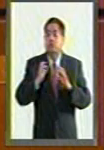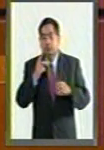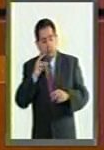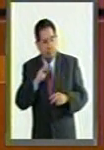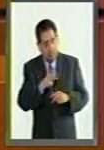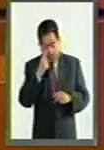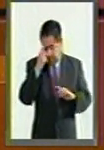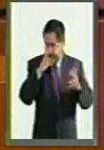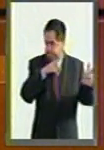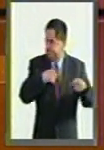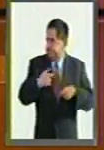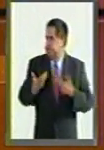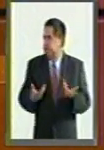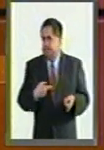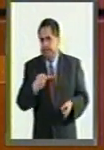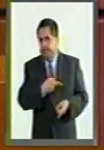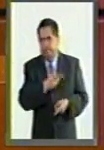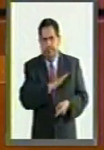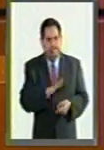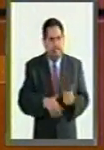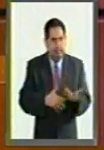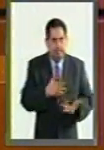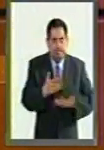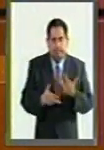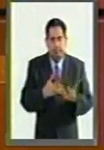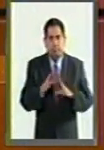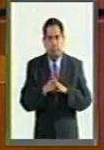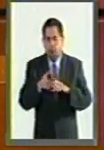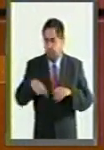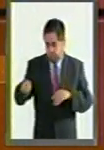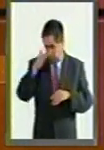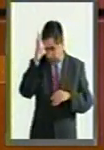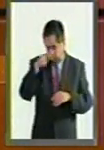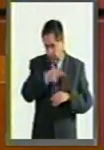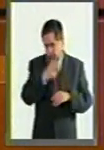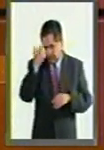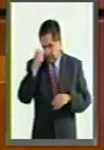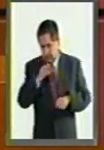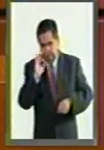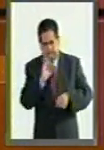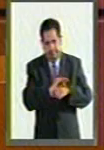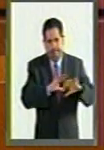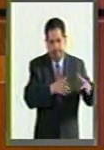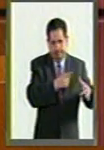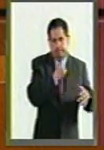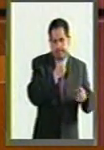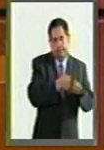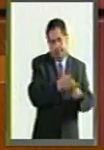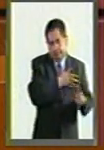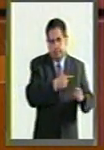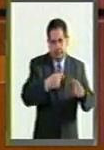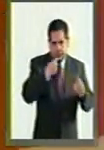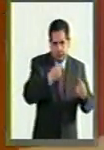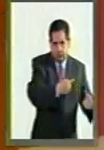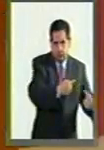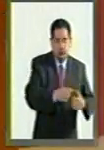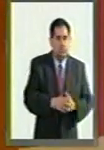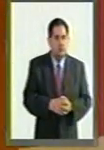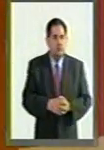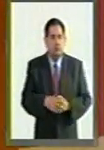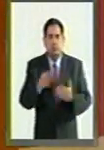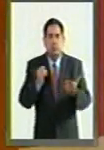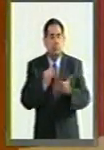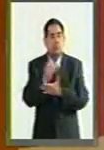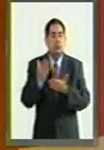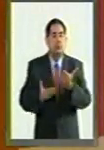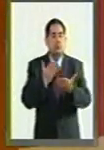de cabeza para que finalmente nos pongamos de acuerdo en un dictamen como el que hoy ponemos a su consideración. Un